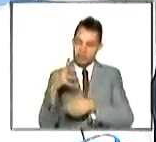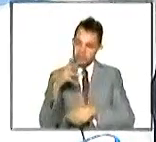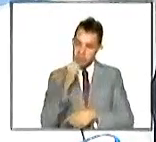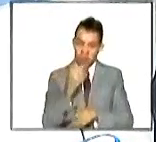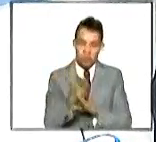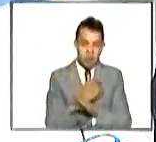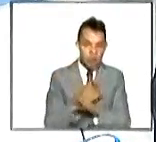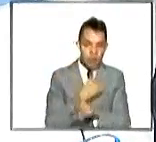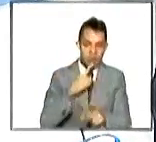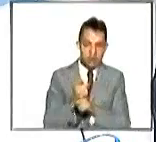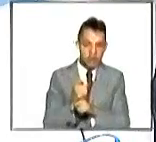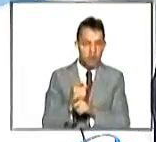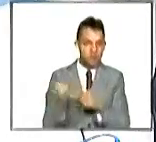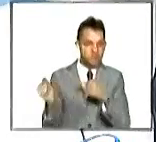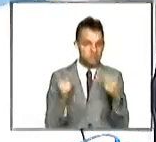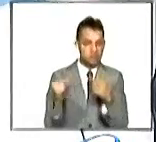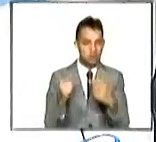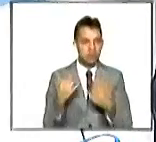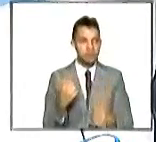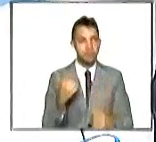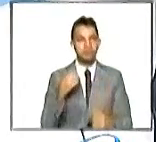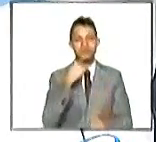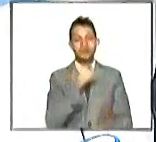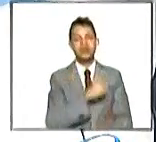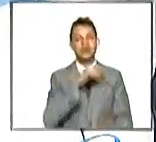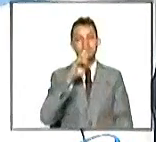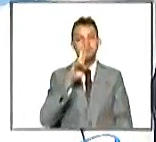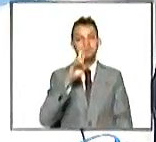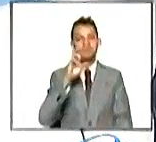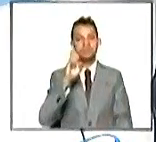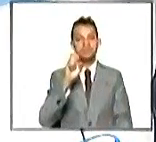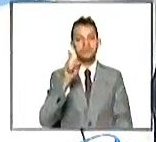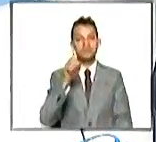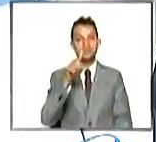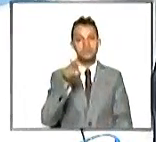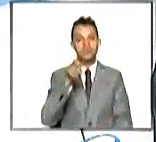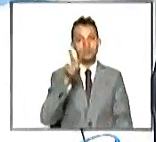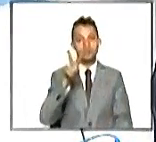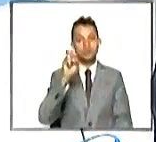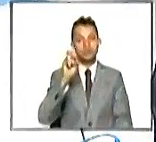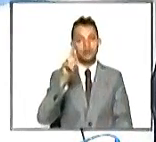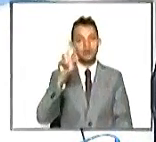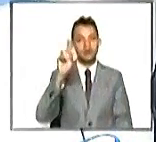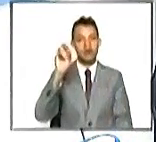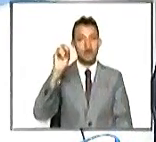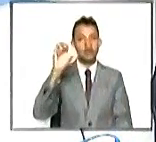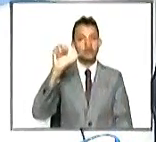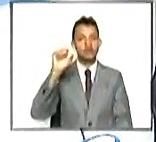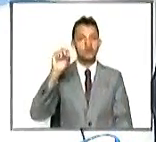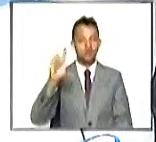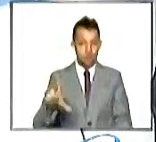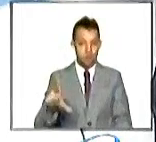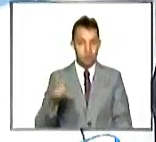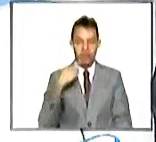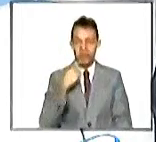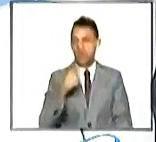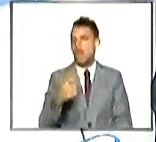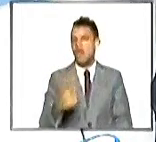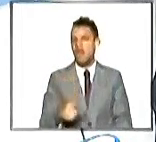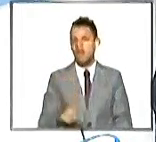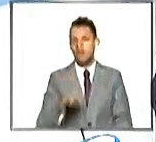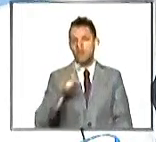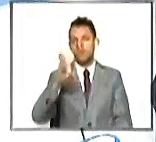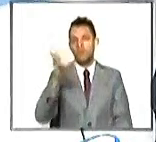por eso. ¿Nuestra, Paro Grisales? Sí. Que el resveratrol. Y entonces, ¿qué es el resveratrol? Es uva.